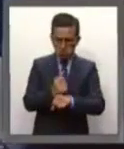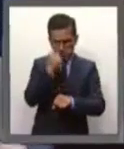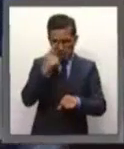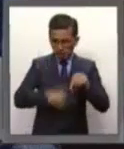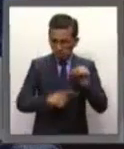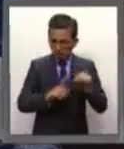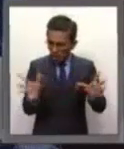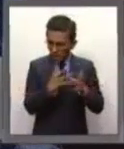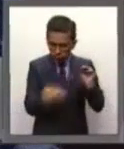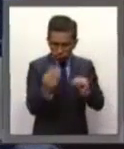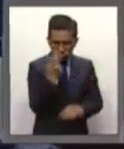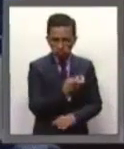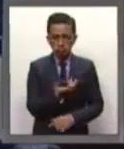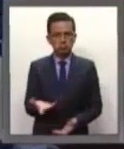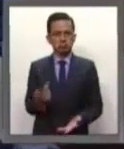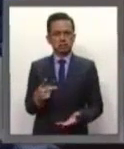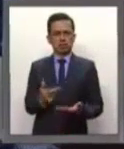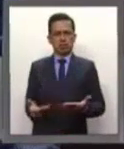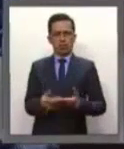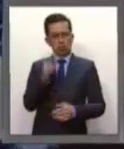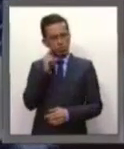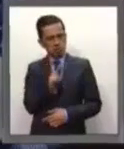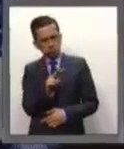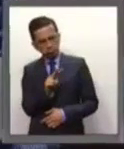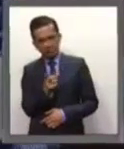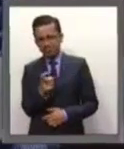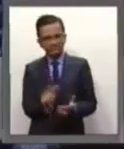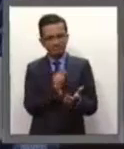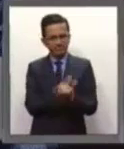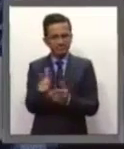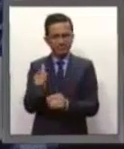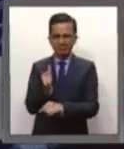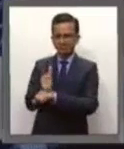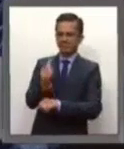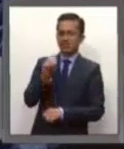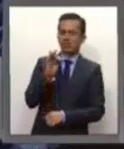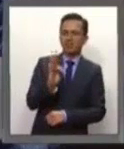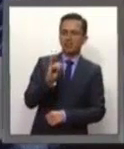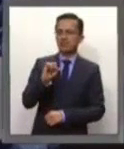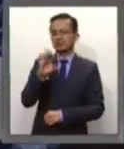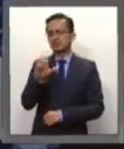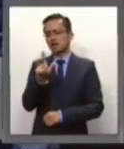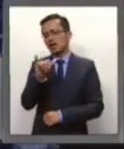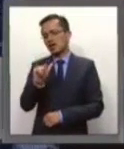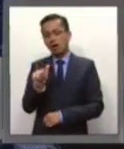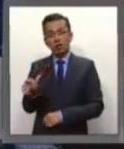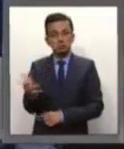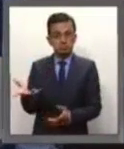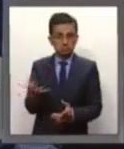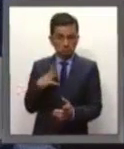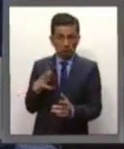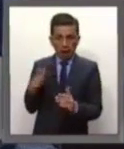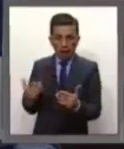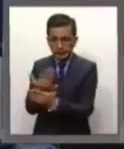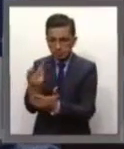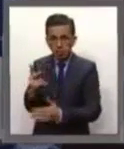fiscalía nace sin dientes, carece de autonomía, no va a combatir